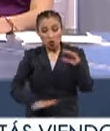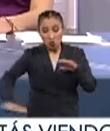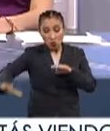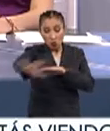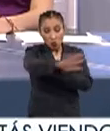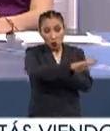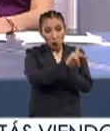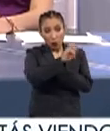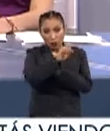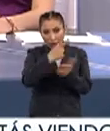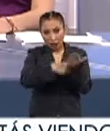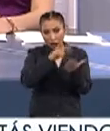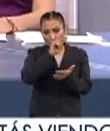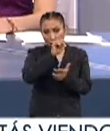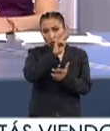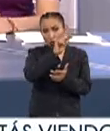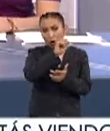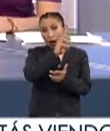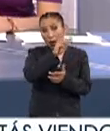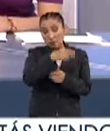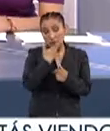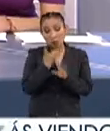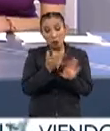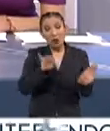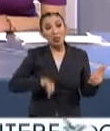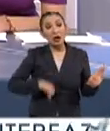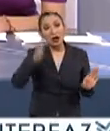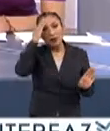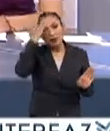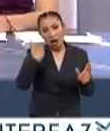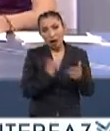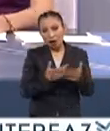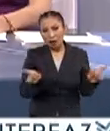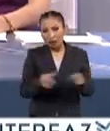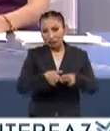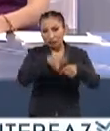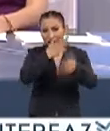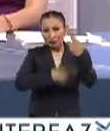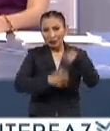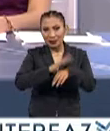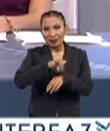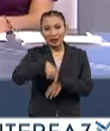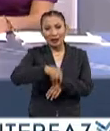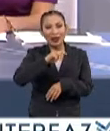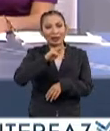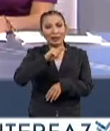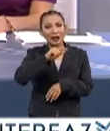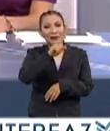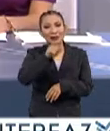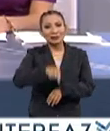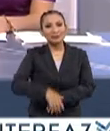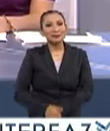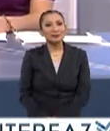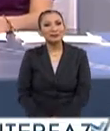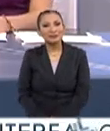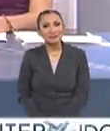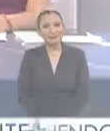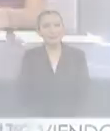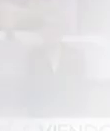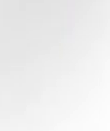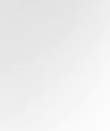llamado PUED ahí en la UNAM, Ana Cristina. Así es interesante conocerlo. Vamos a hacer una breve pausa y regresamos con más interesantes temas en Interfaz.